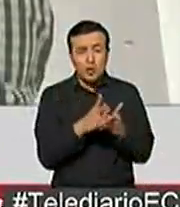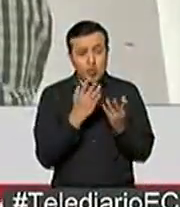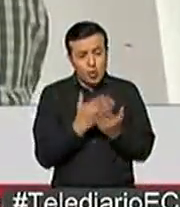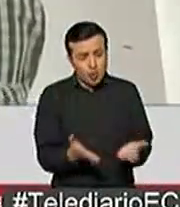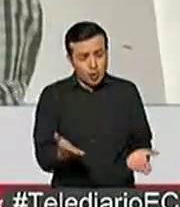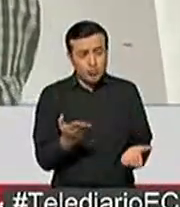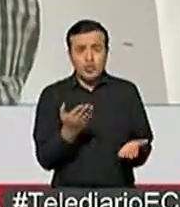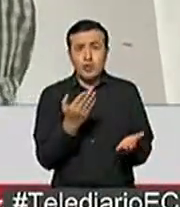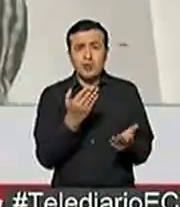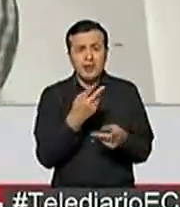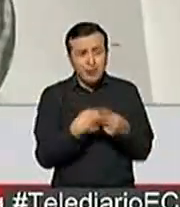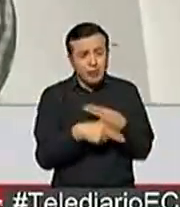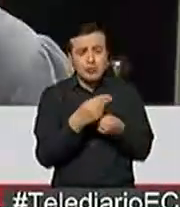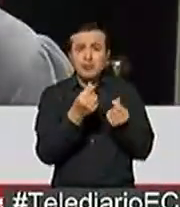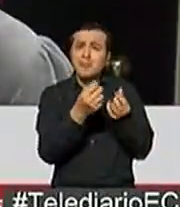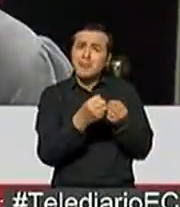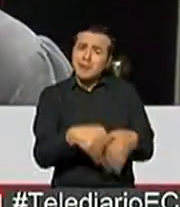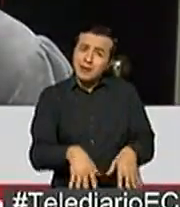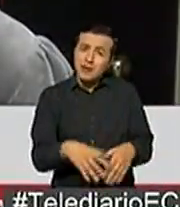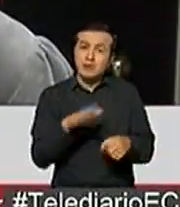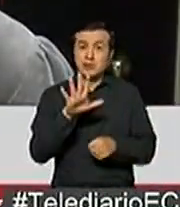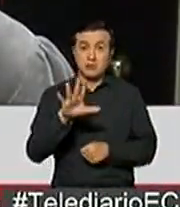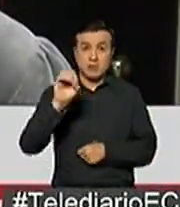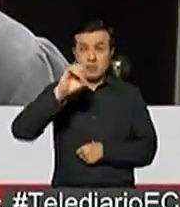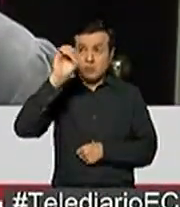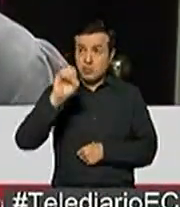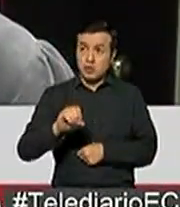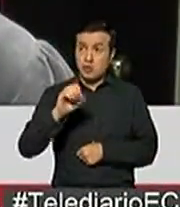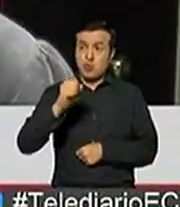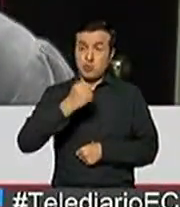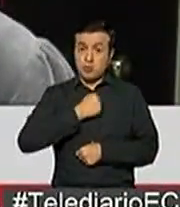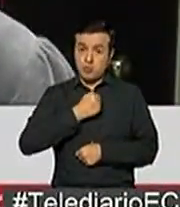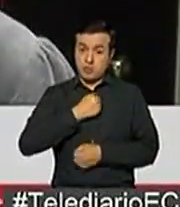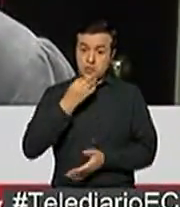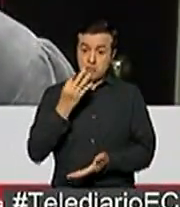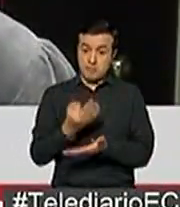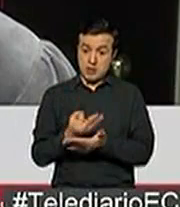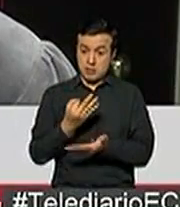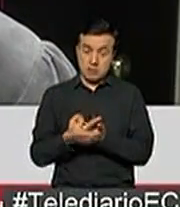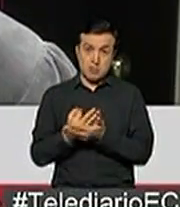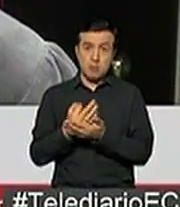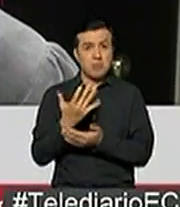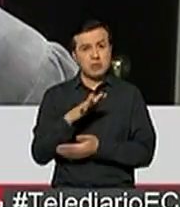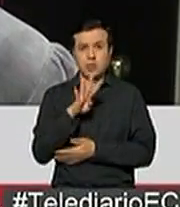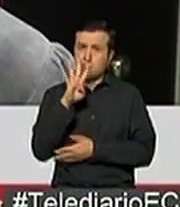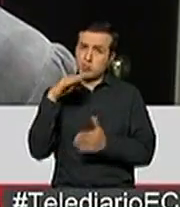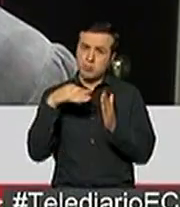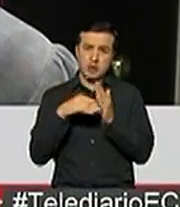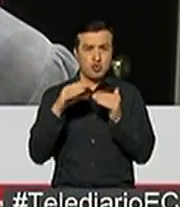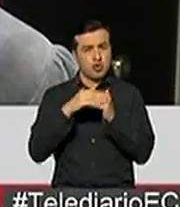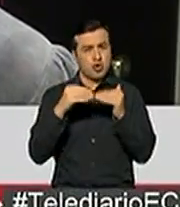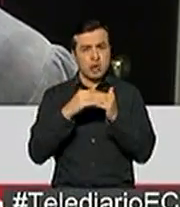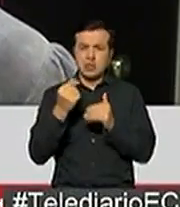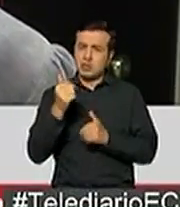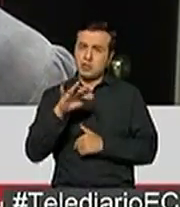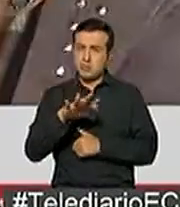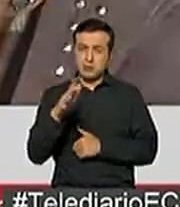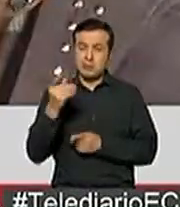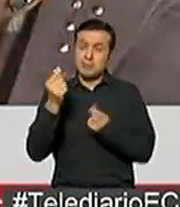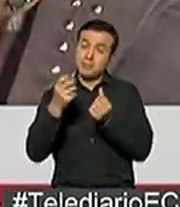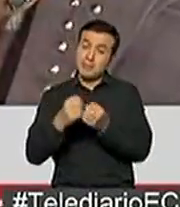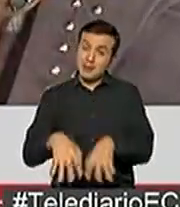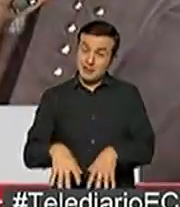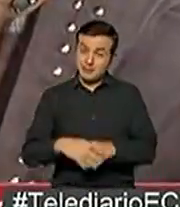productividad de una u otra forma casi el 50 por ciento de nuestra facturación hablamos de unos 4000 dólares más o menos ned